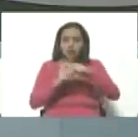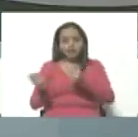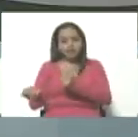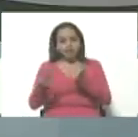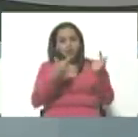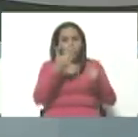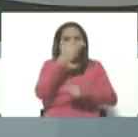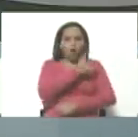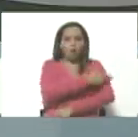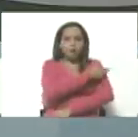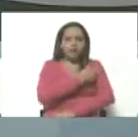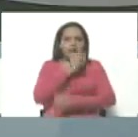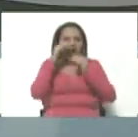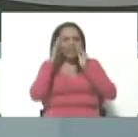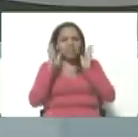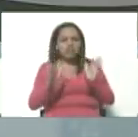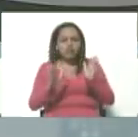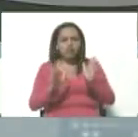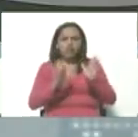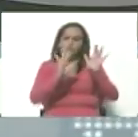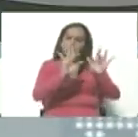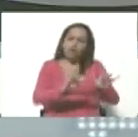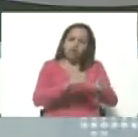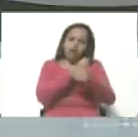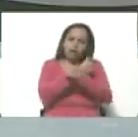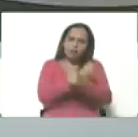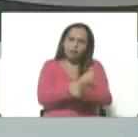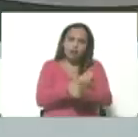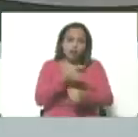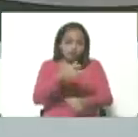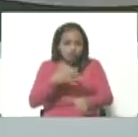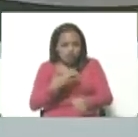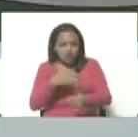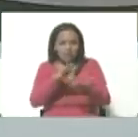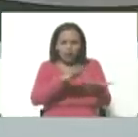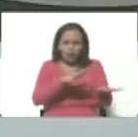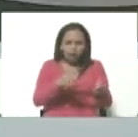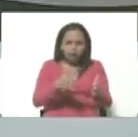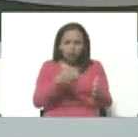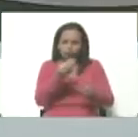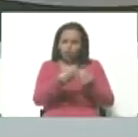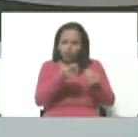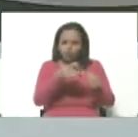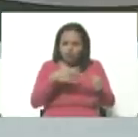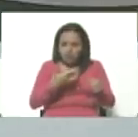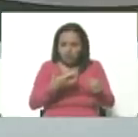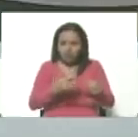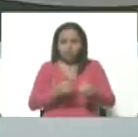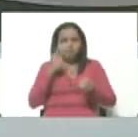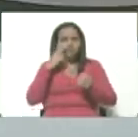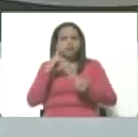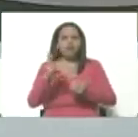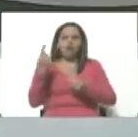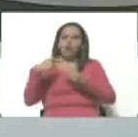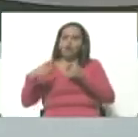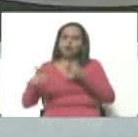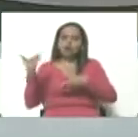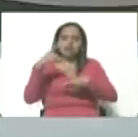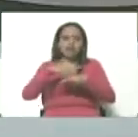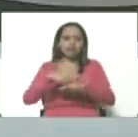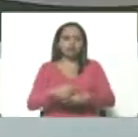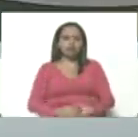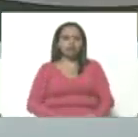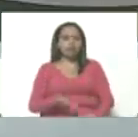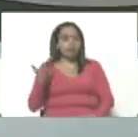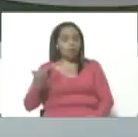y atención con cariño, cómo se encuentra, está asintomático, etc. Vamos a ver otros